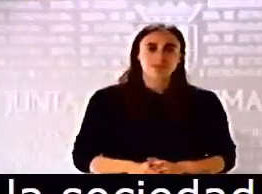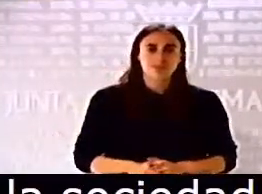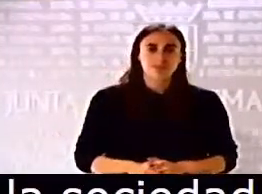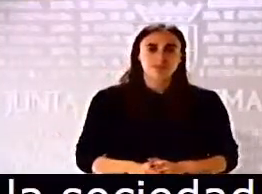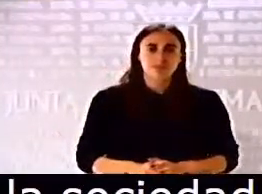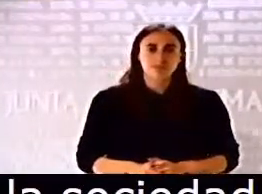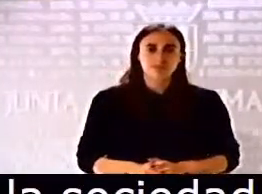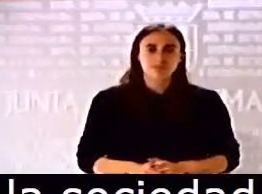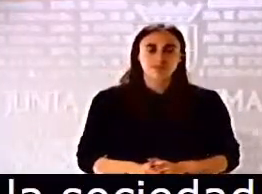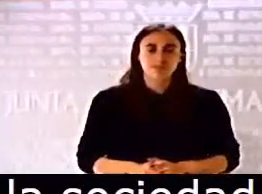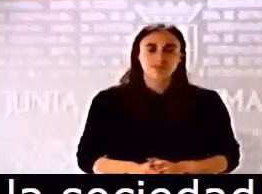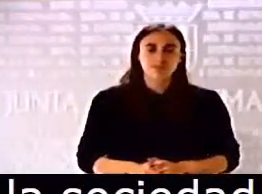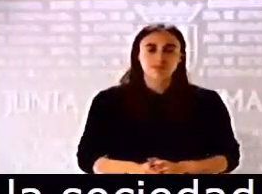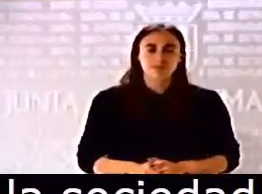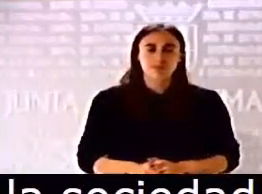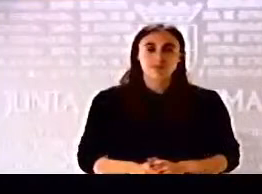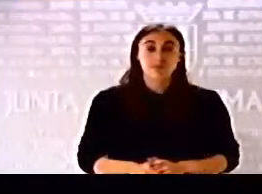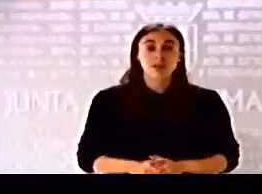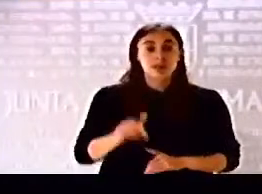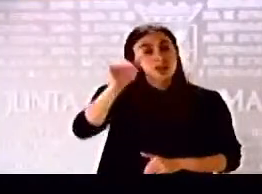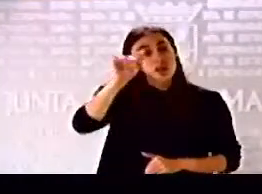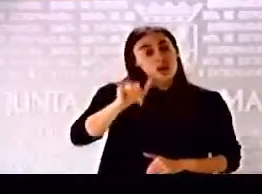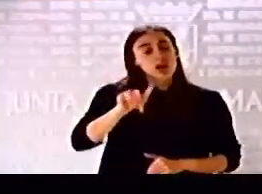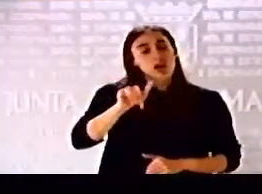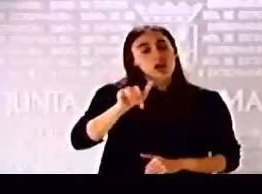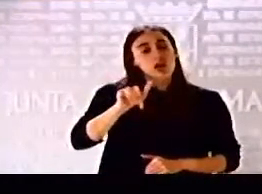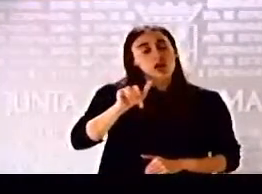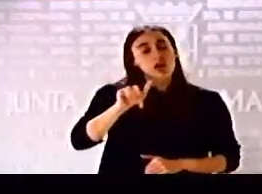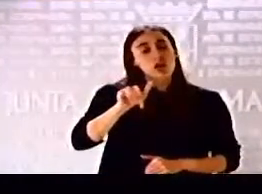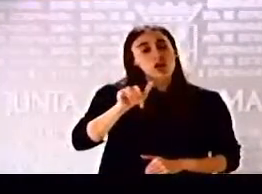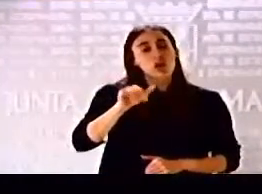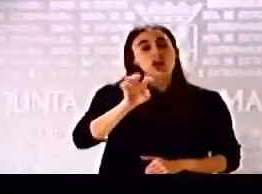El hecho de que a día de hoy hayamos sido capaces de administrar